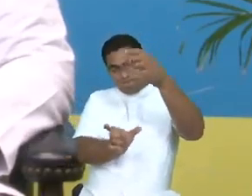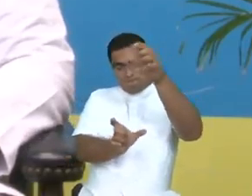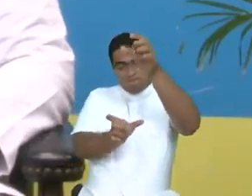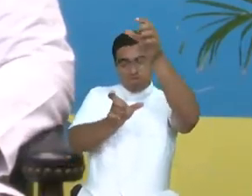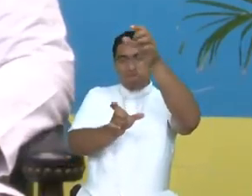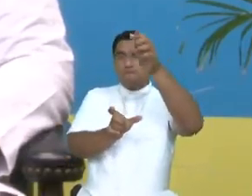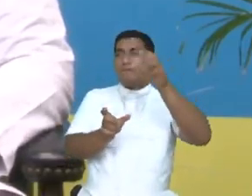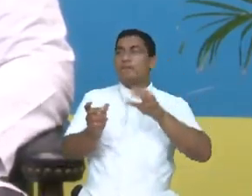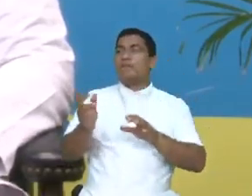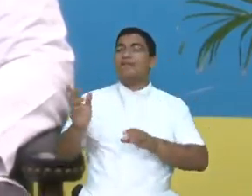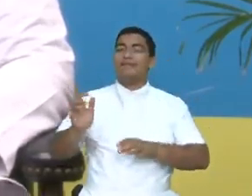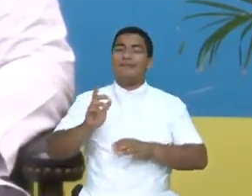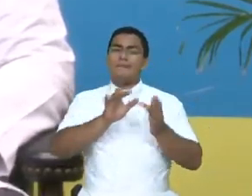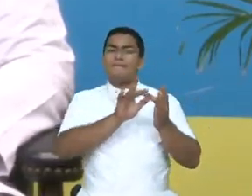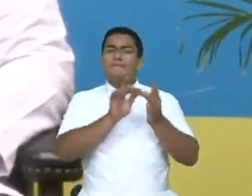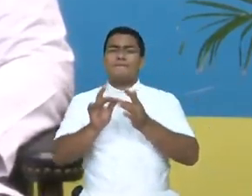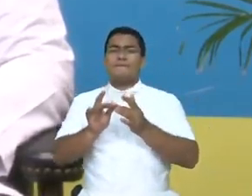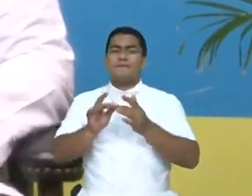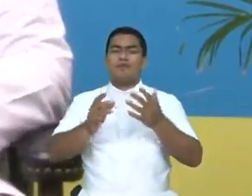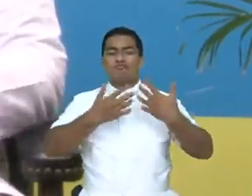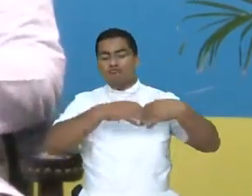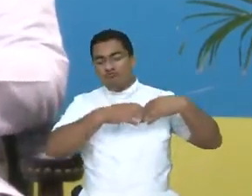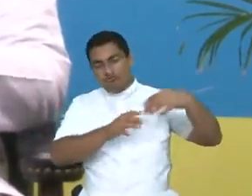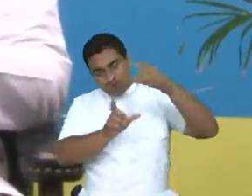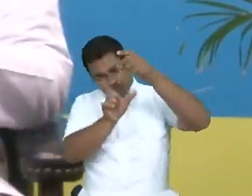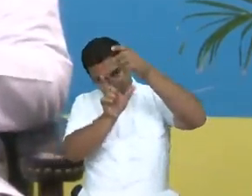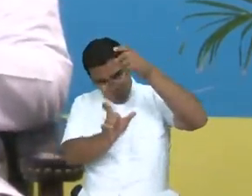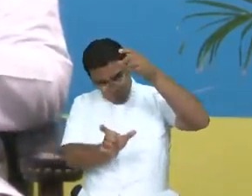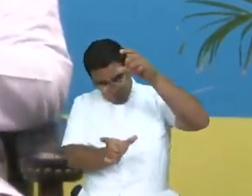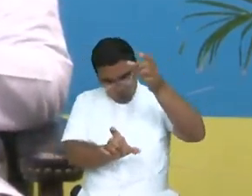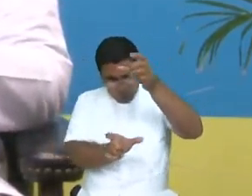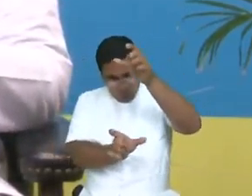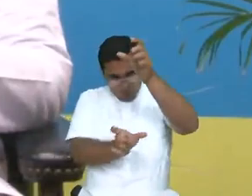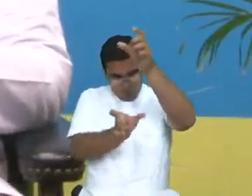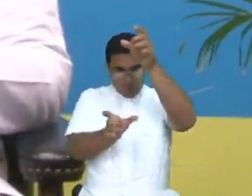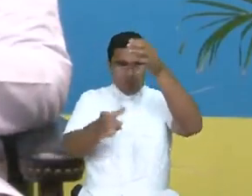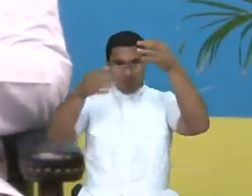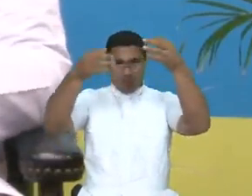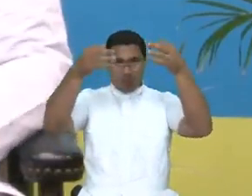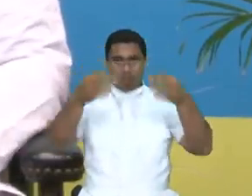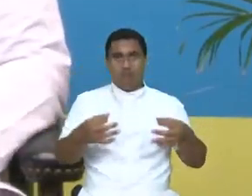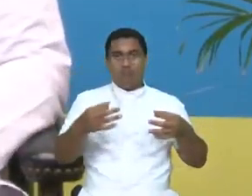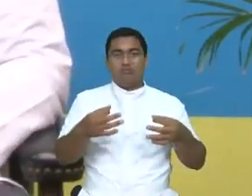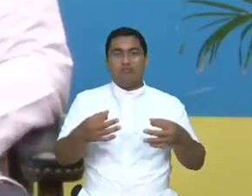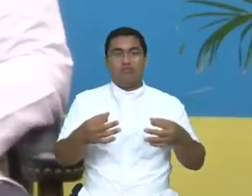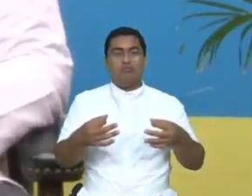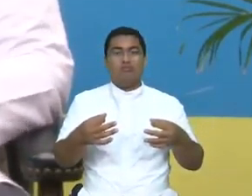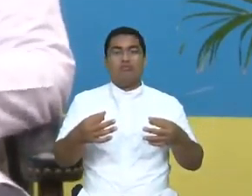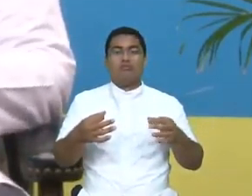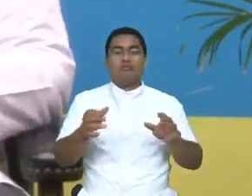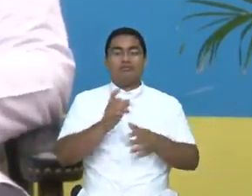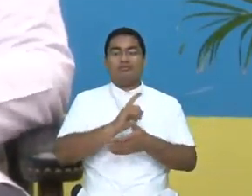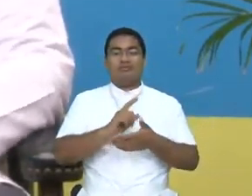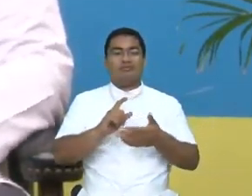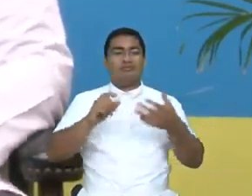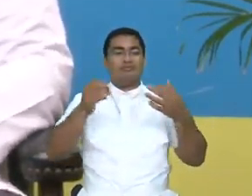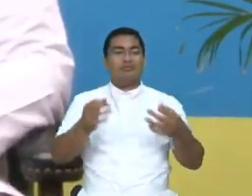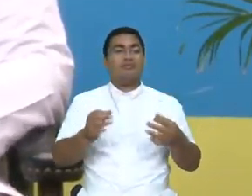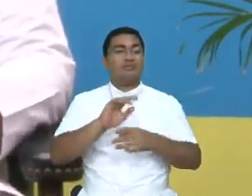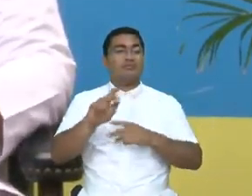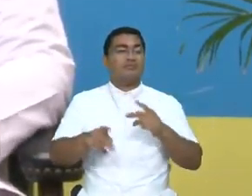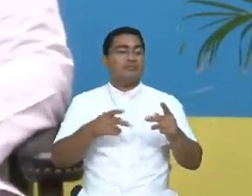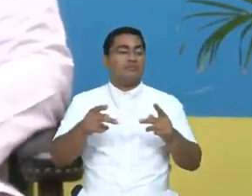con unos implantes especiales que le permiten que la vértebra fracturada se reconstruya